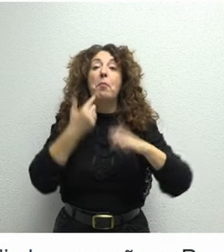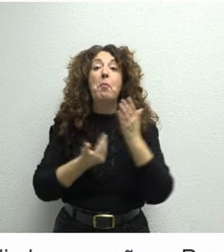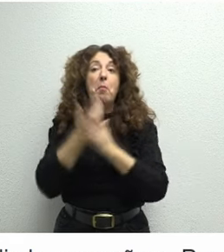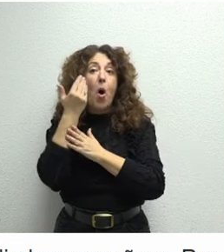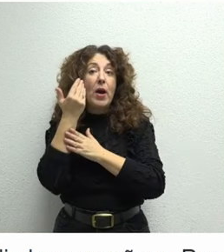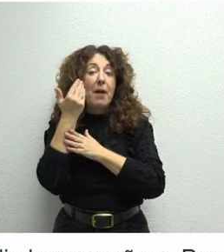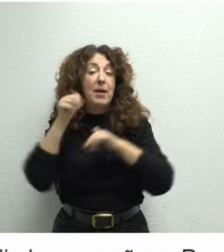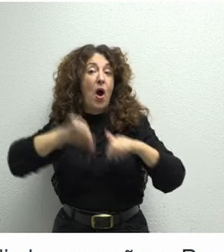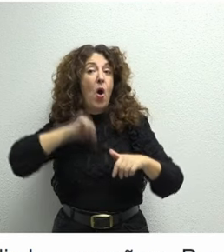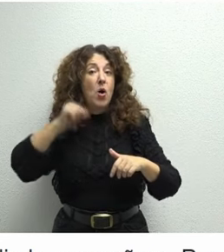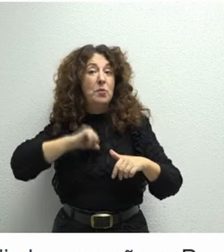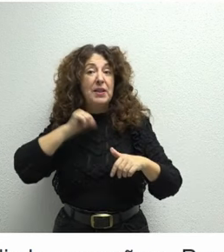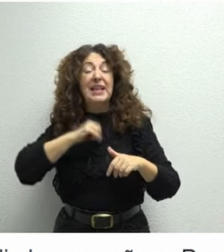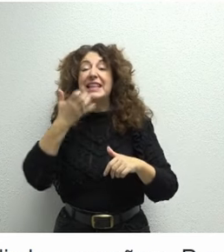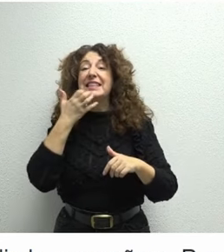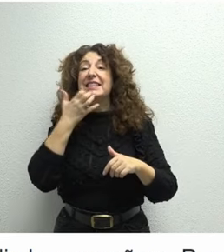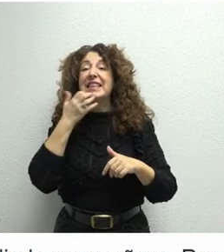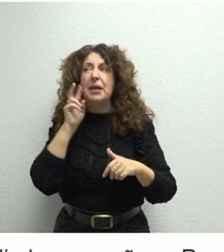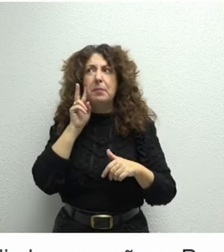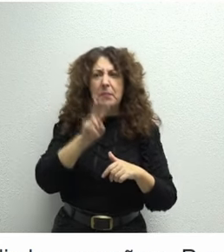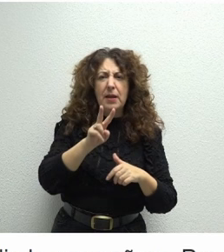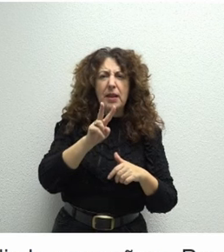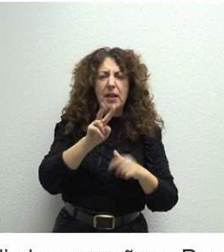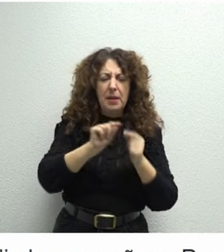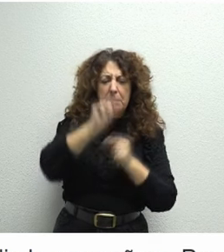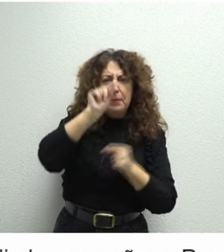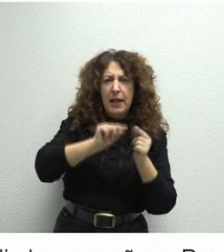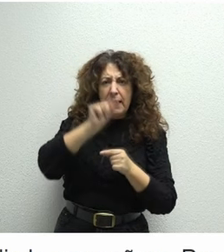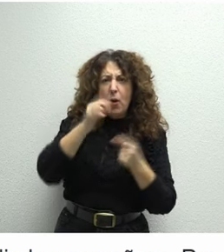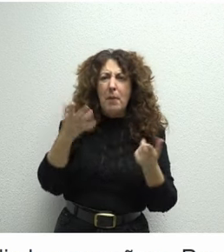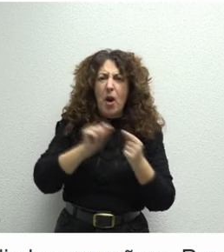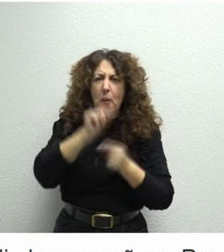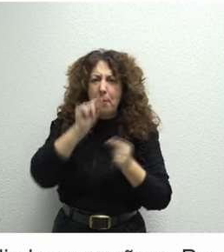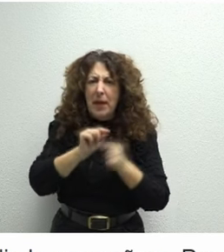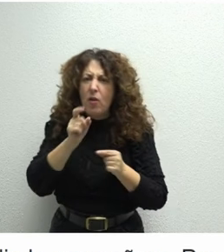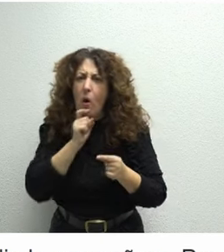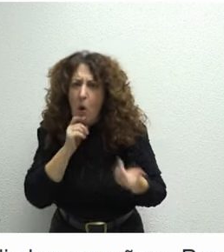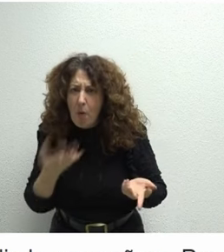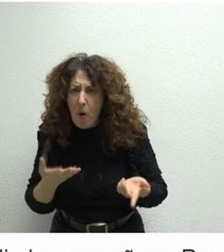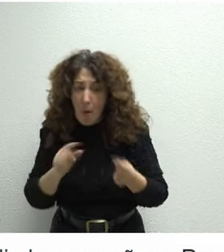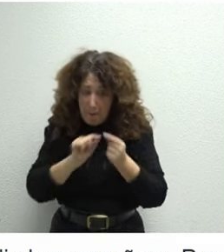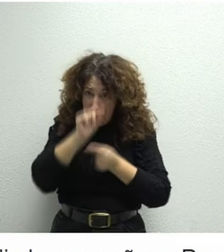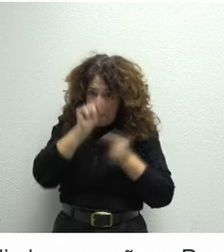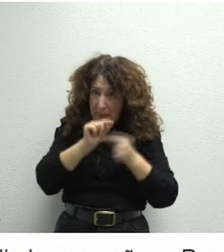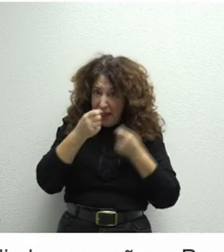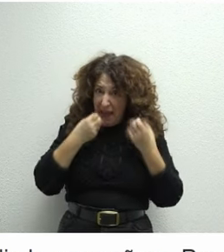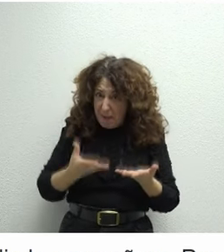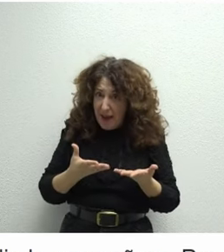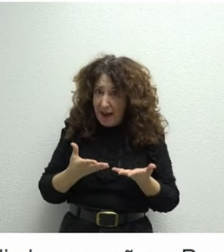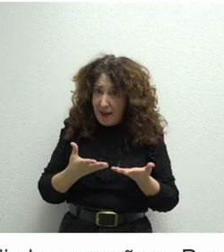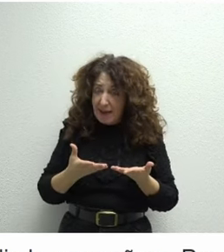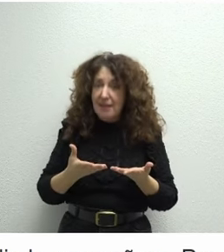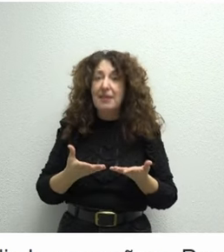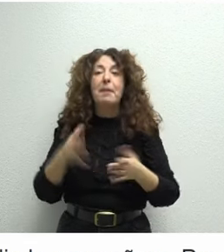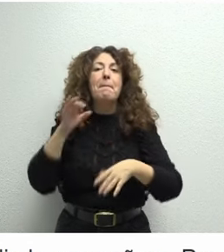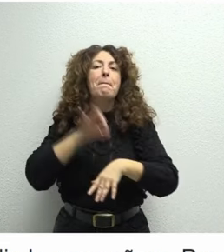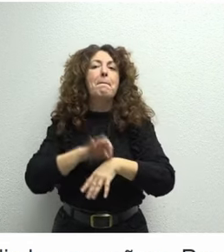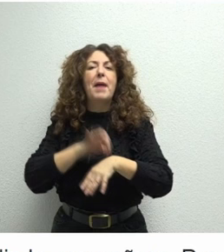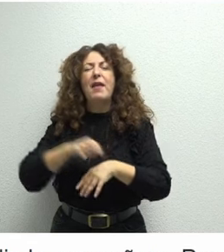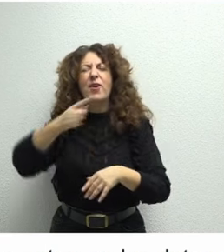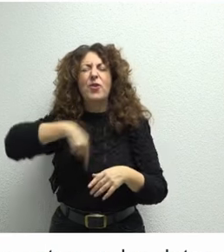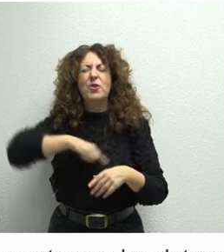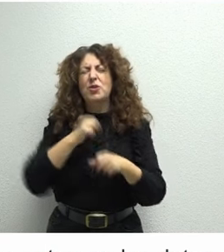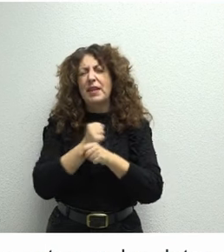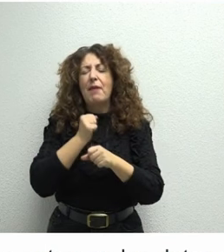dice eh si lo mides lo puedes cambiar pero con qué lo mido Con qué cinta métrica está bien gradada esa cinta métrica los médicos trabajamos